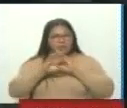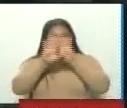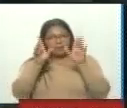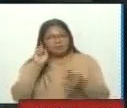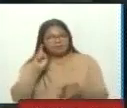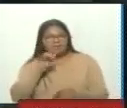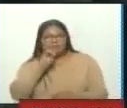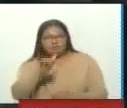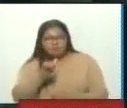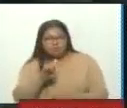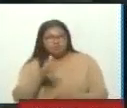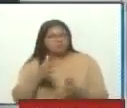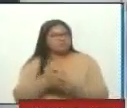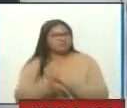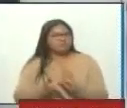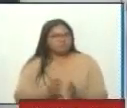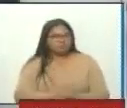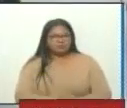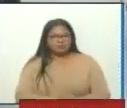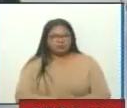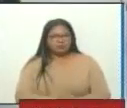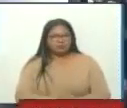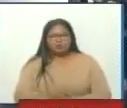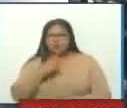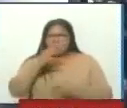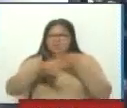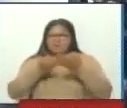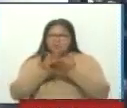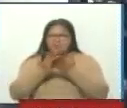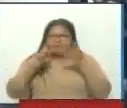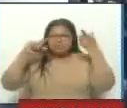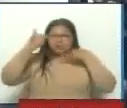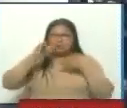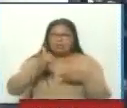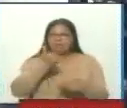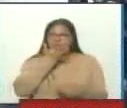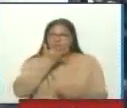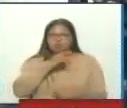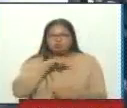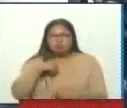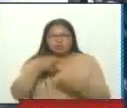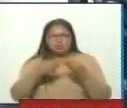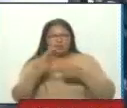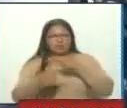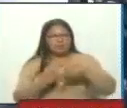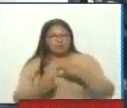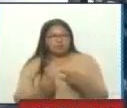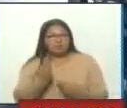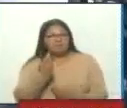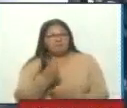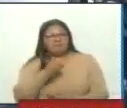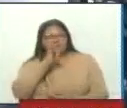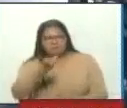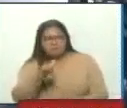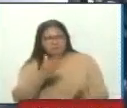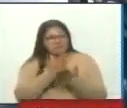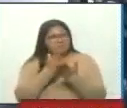de informar. ¿Qué nos decía el comandante Chávez? ¿Cuál es la falla tectónica de la revolución? La falta de información.